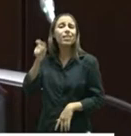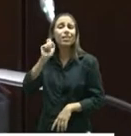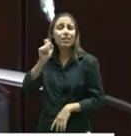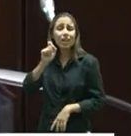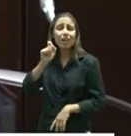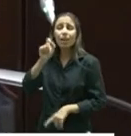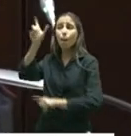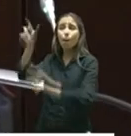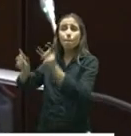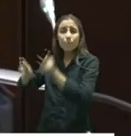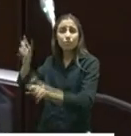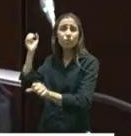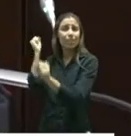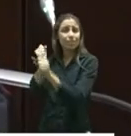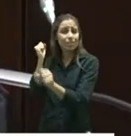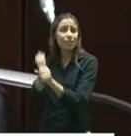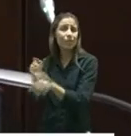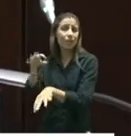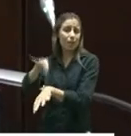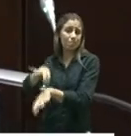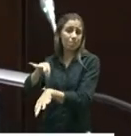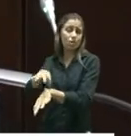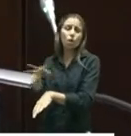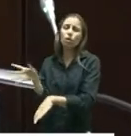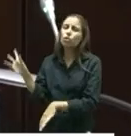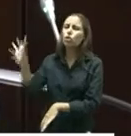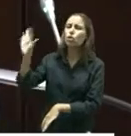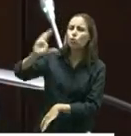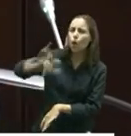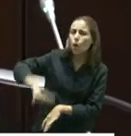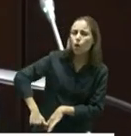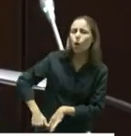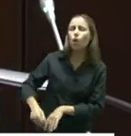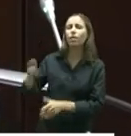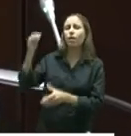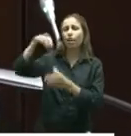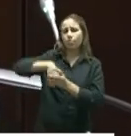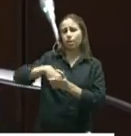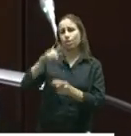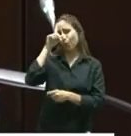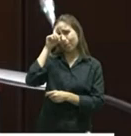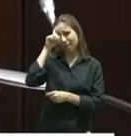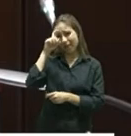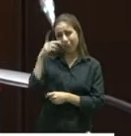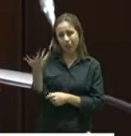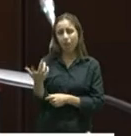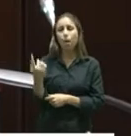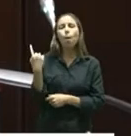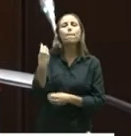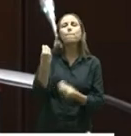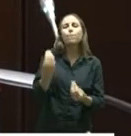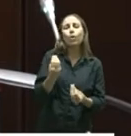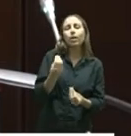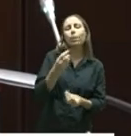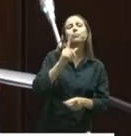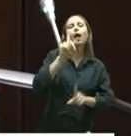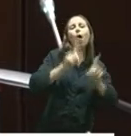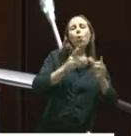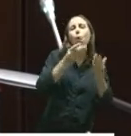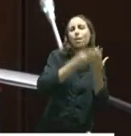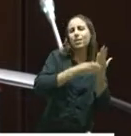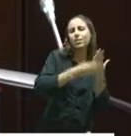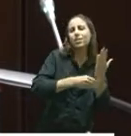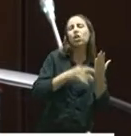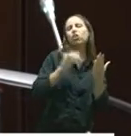trabajadores y trabajadoras que están todos los días ahí Porque los funcionarios tienen la responsabilidad de dirigir pero no están viviendo el día a día queé es lo que viven los